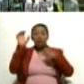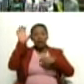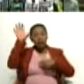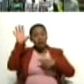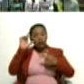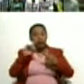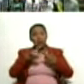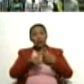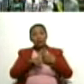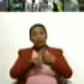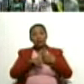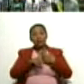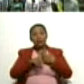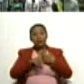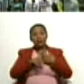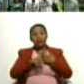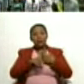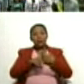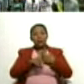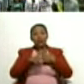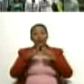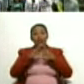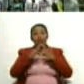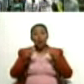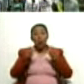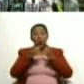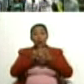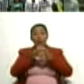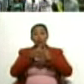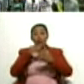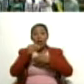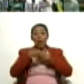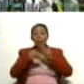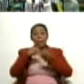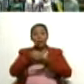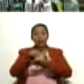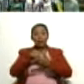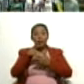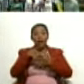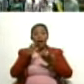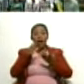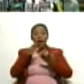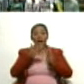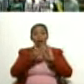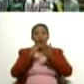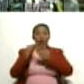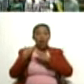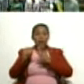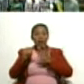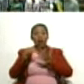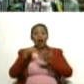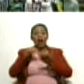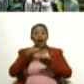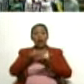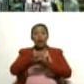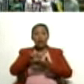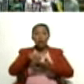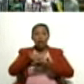las estructuras que hacen vida en las comunidades, en los estados, en los barrios, en las